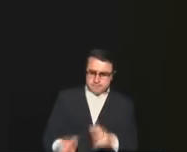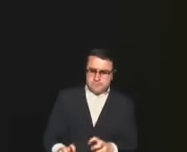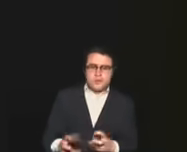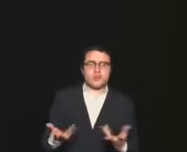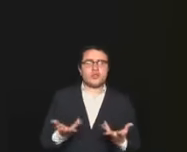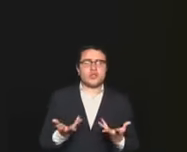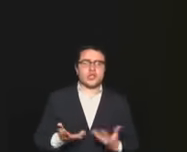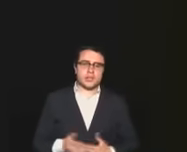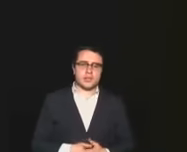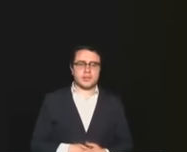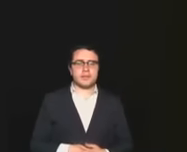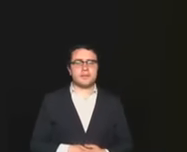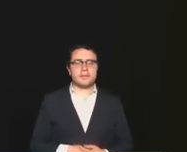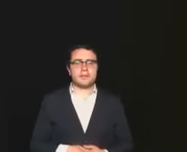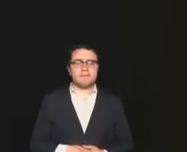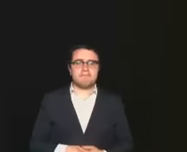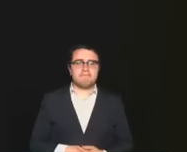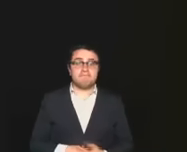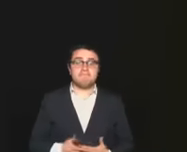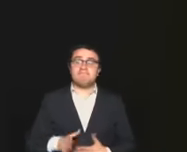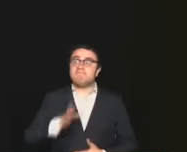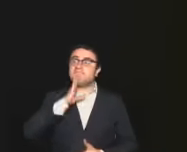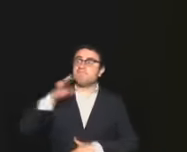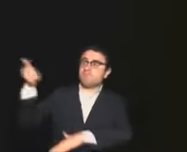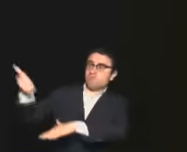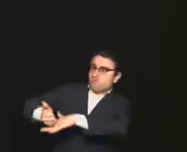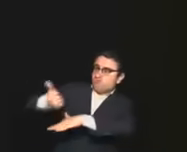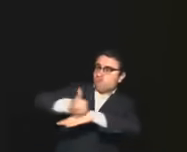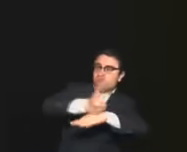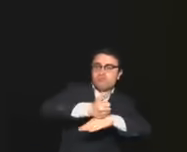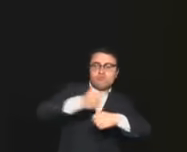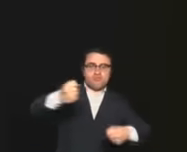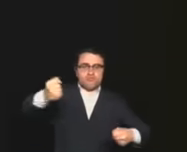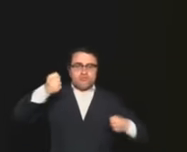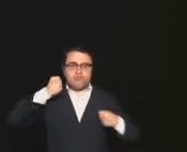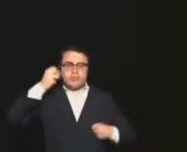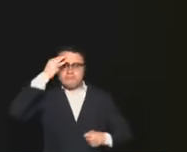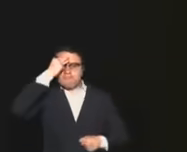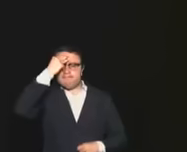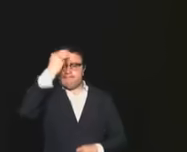¿Dónde se está averiguando qué generales están en negocios con las